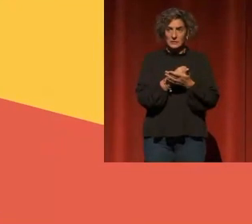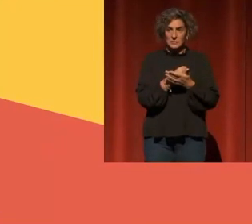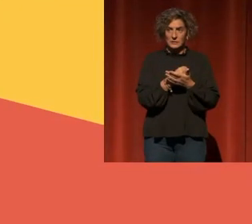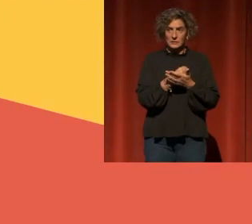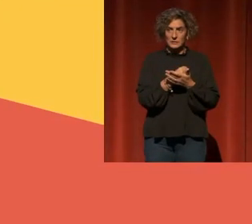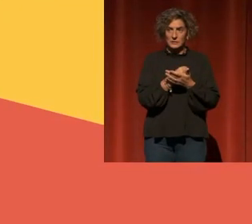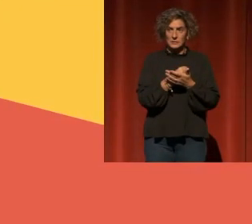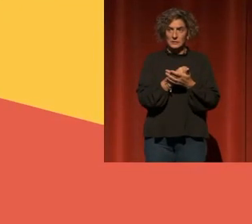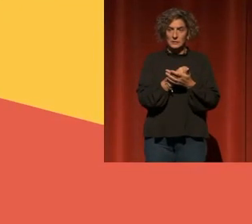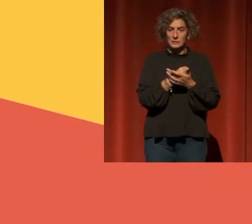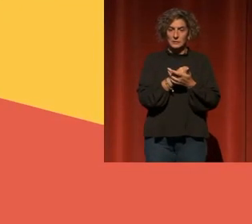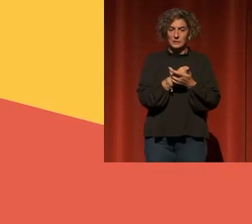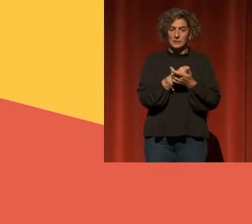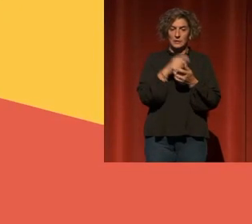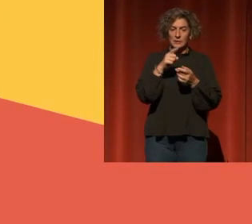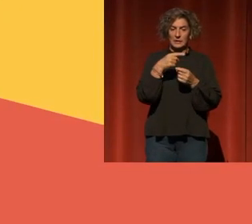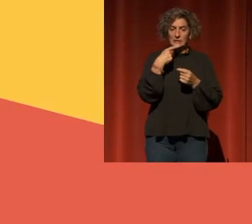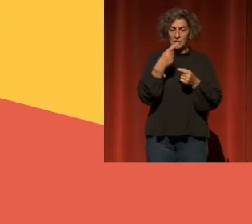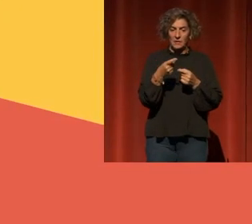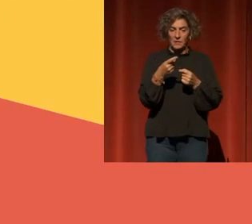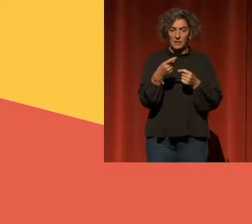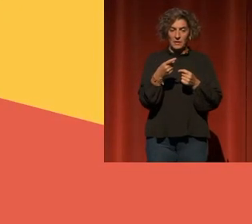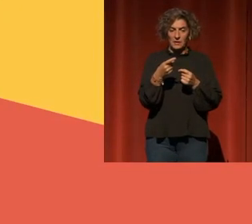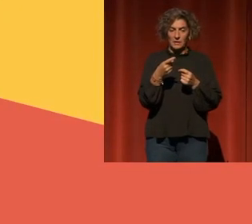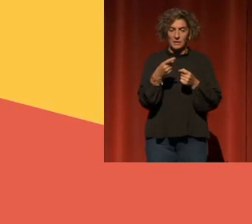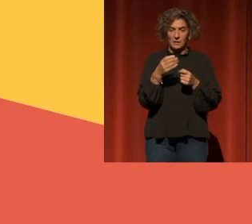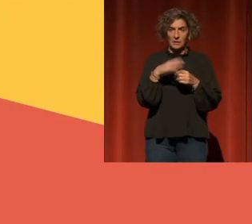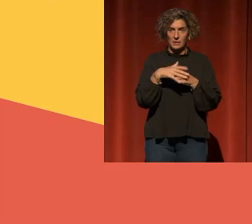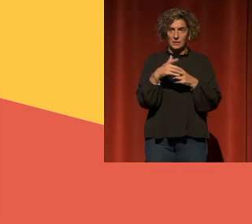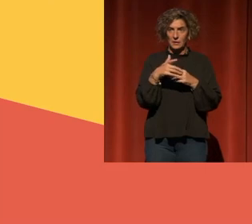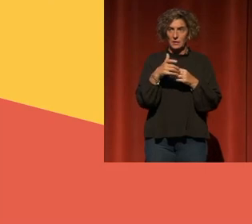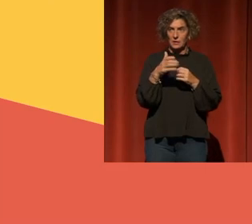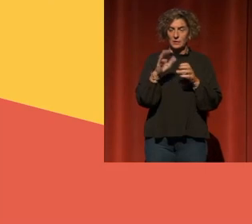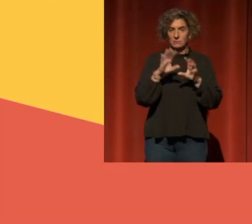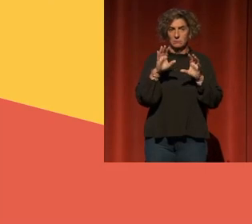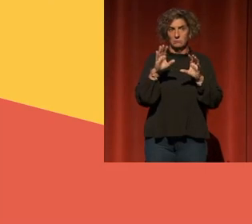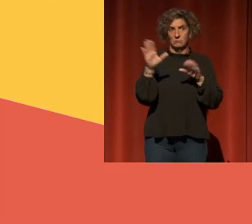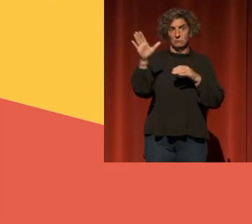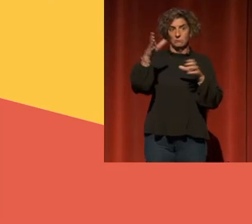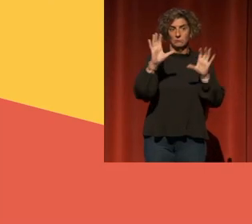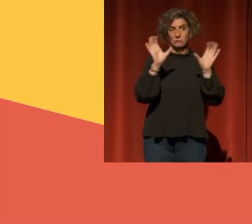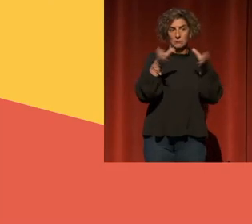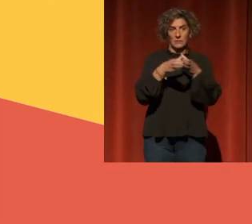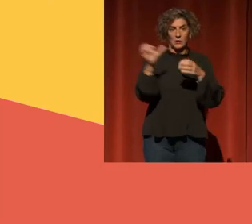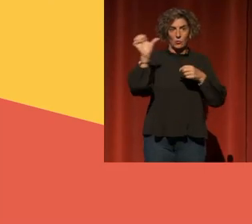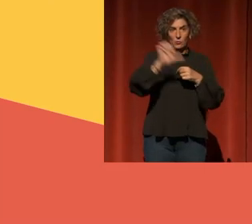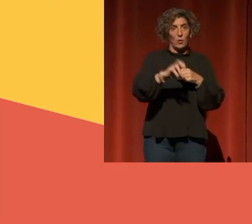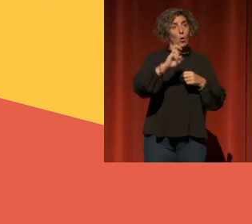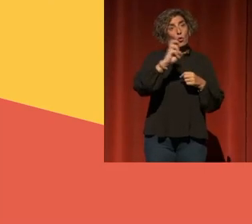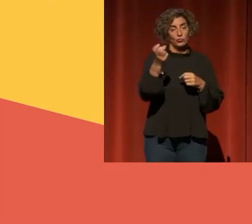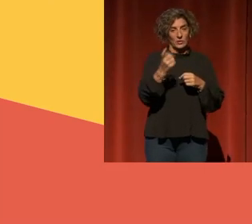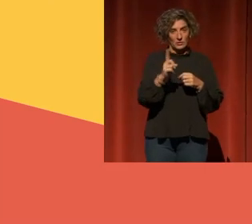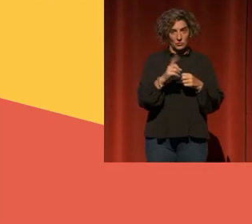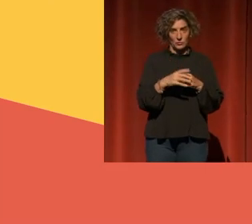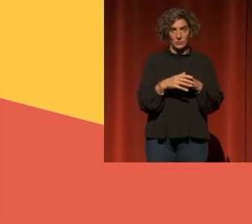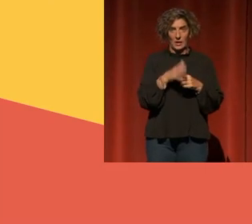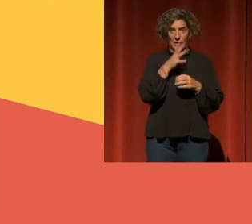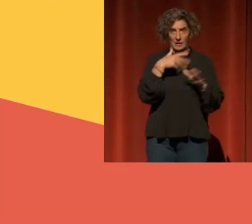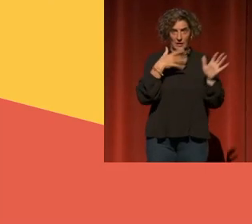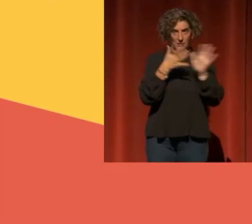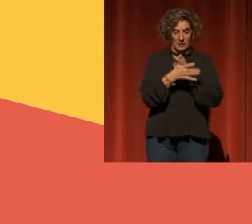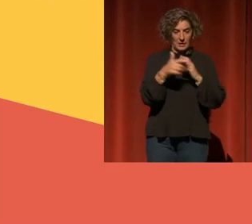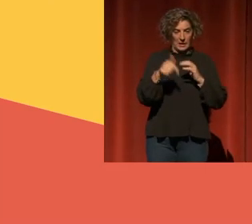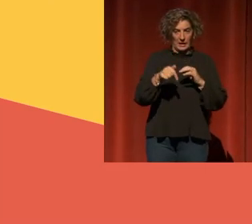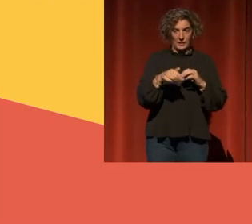organizaciones que se mencionan son de la Unión Europea pero sí que es verdad que hay otras que que no lo son Y esa la razón por la que hemos